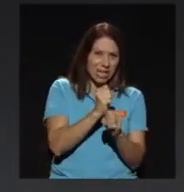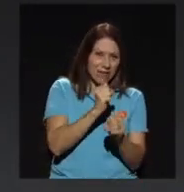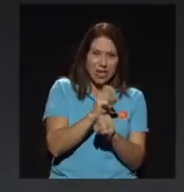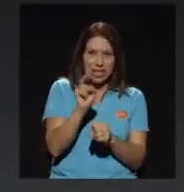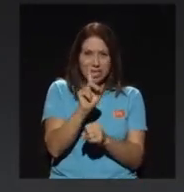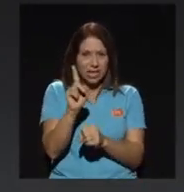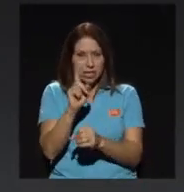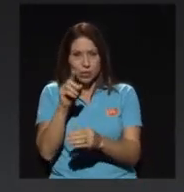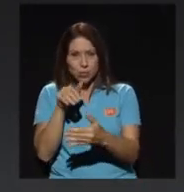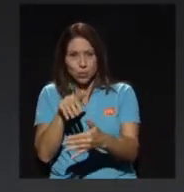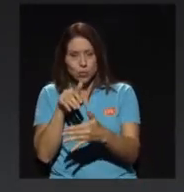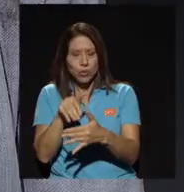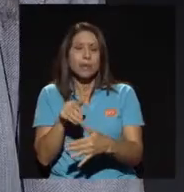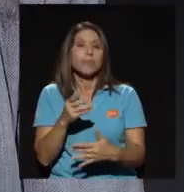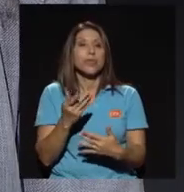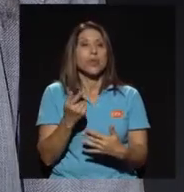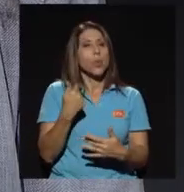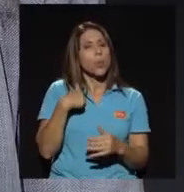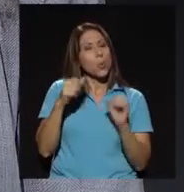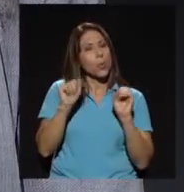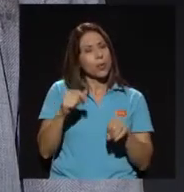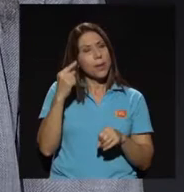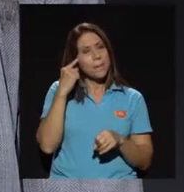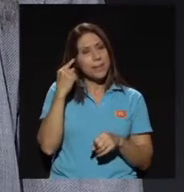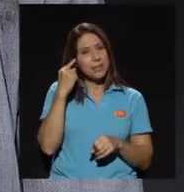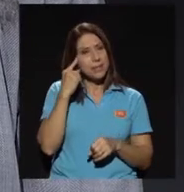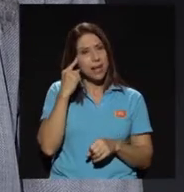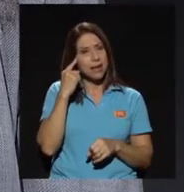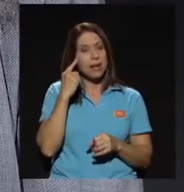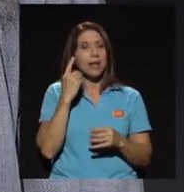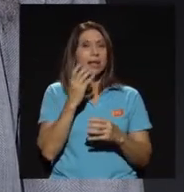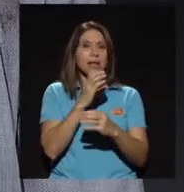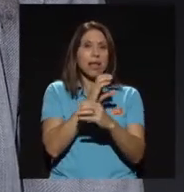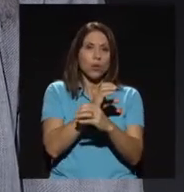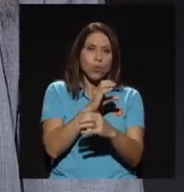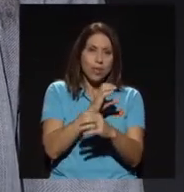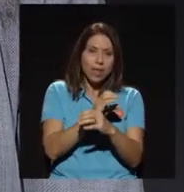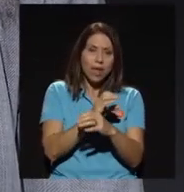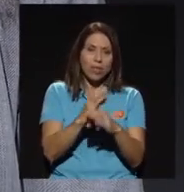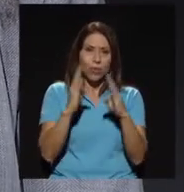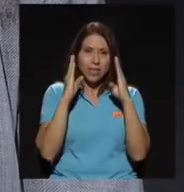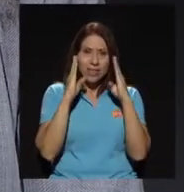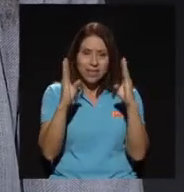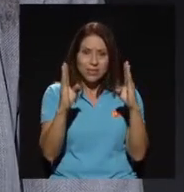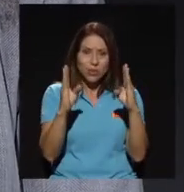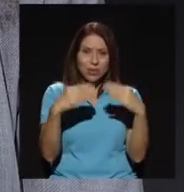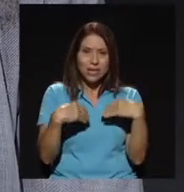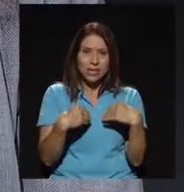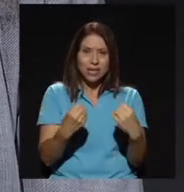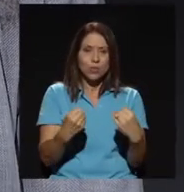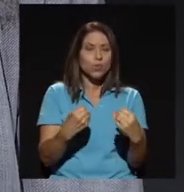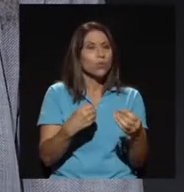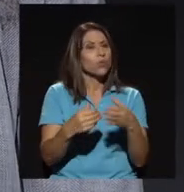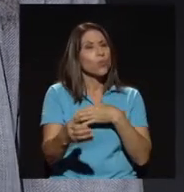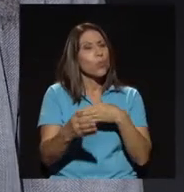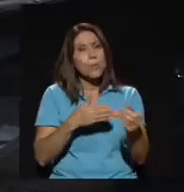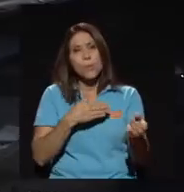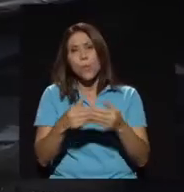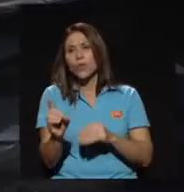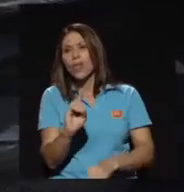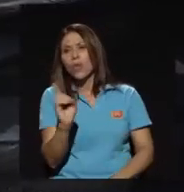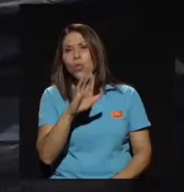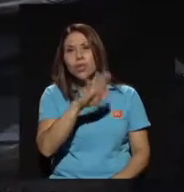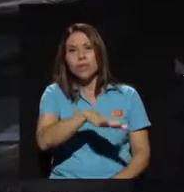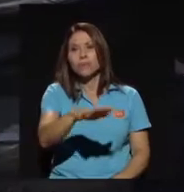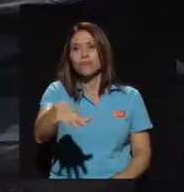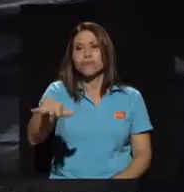pensar que en cuidado y atención de la salud no importa dónde sea en el territorio, se